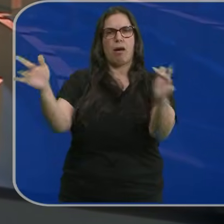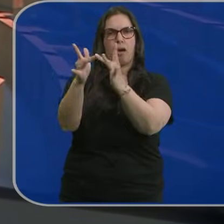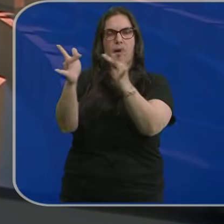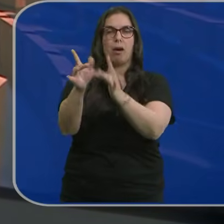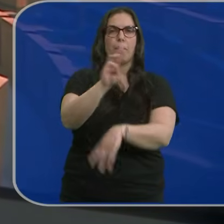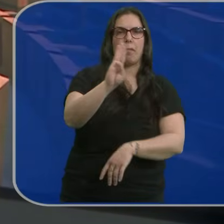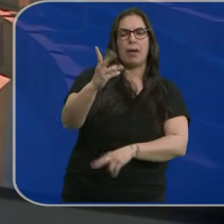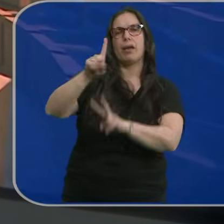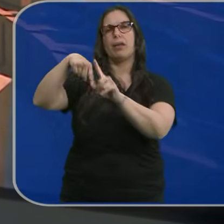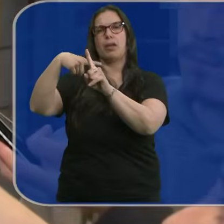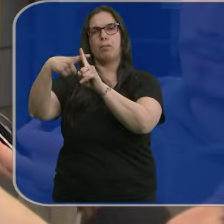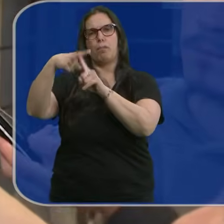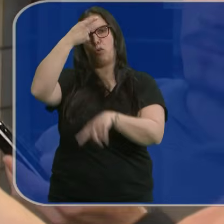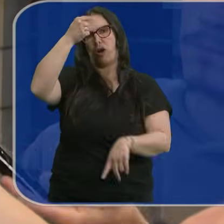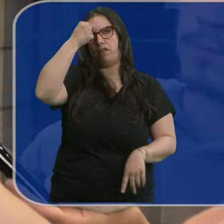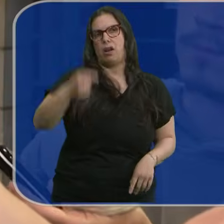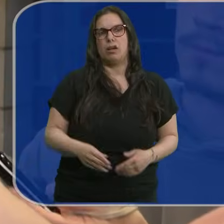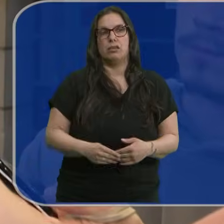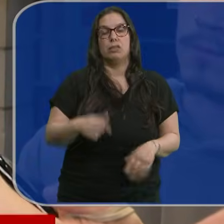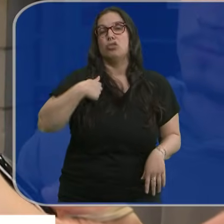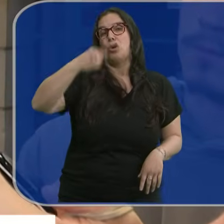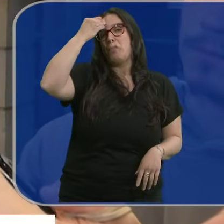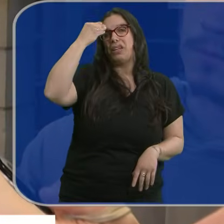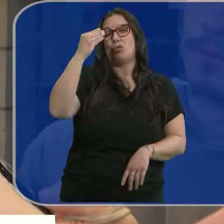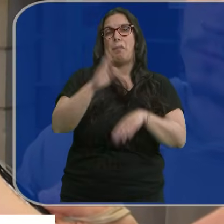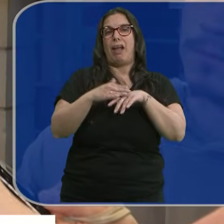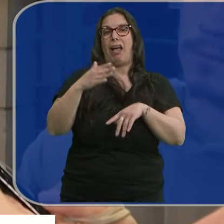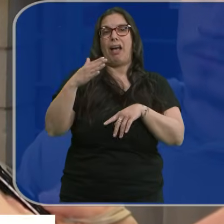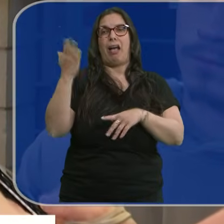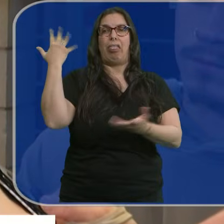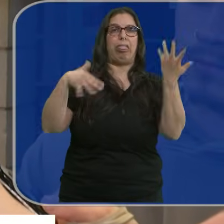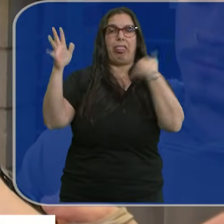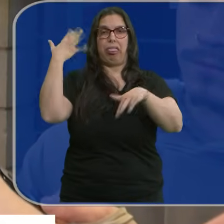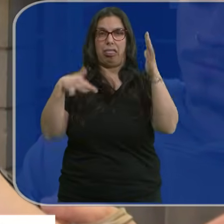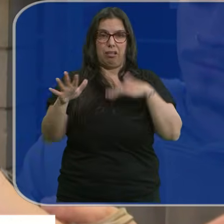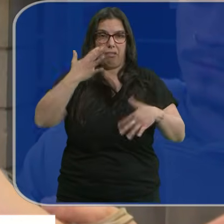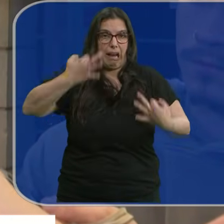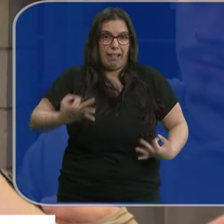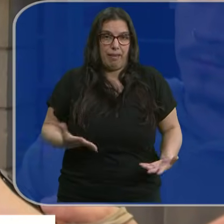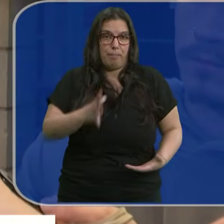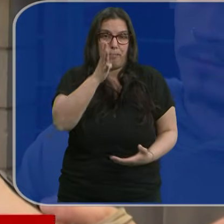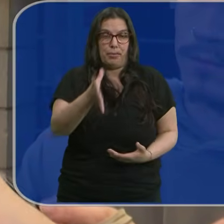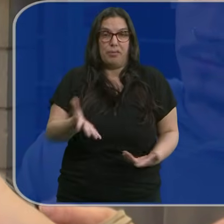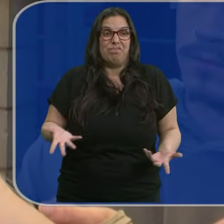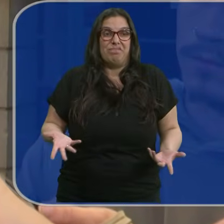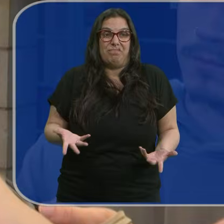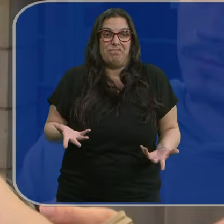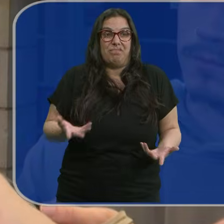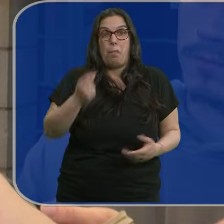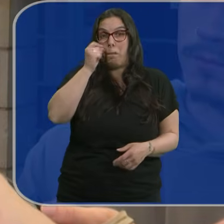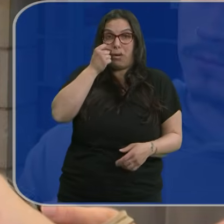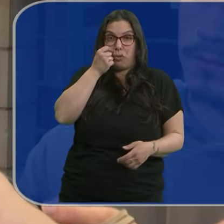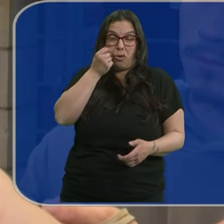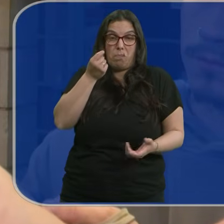Por Ávila. Creo que son maniobras de distracción, realmente, porque poco tiene que decir